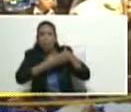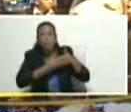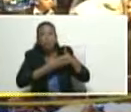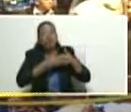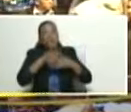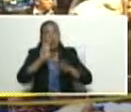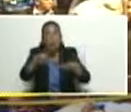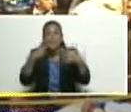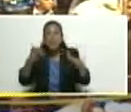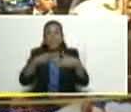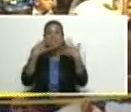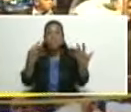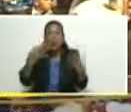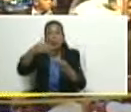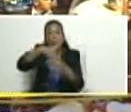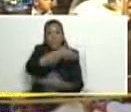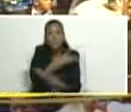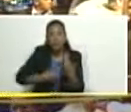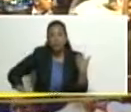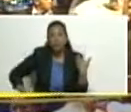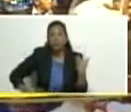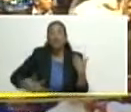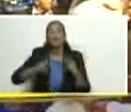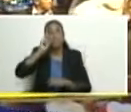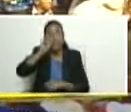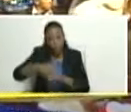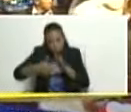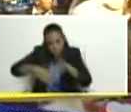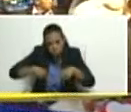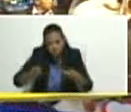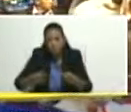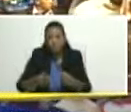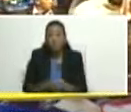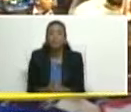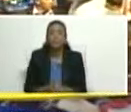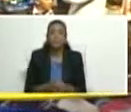fuimos 2018 a elecciones presidenciales también.